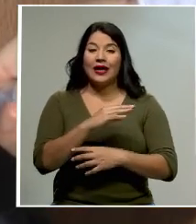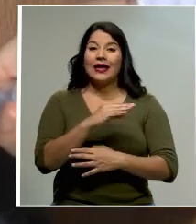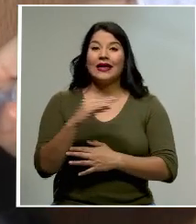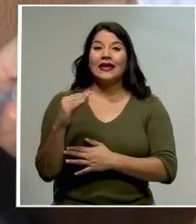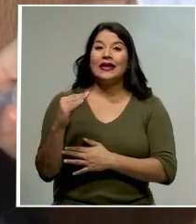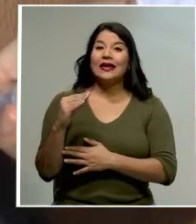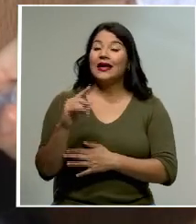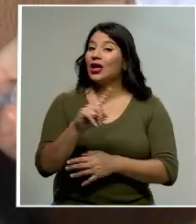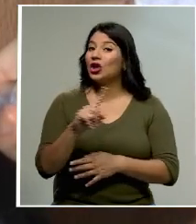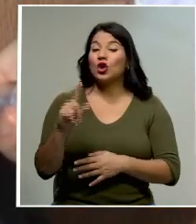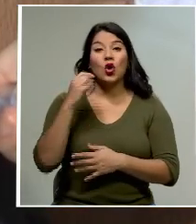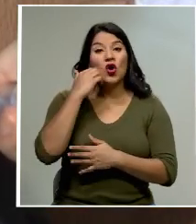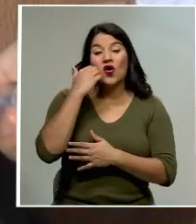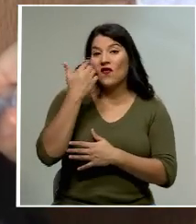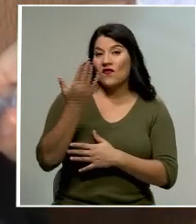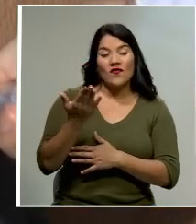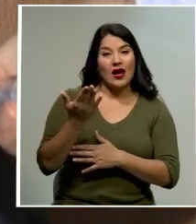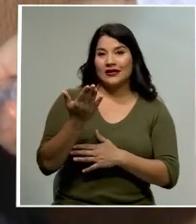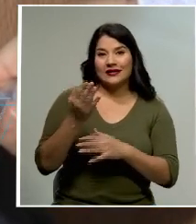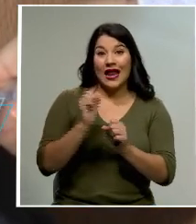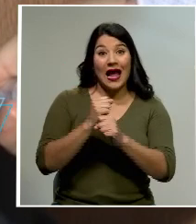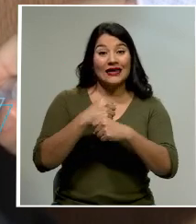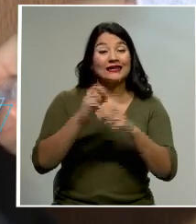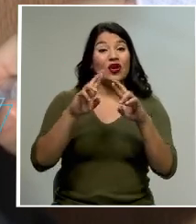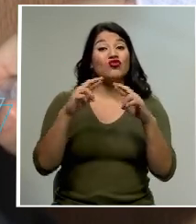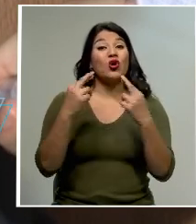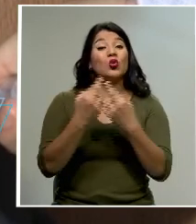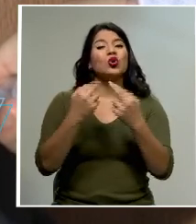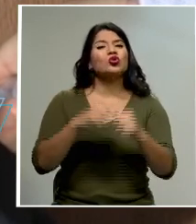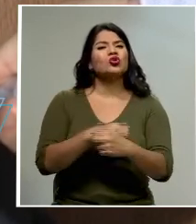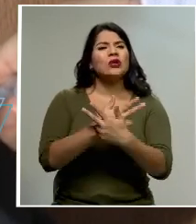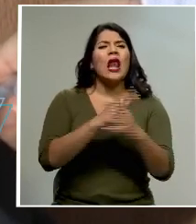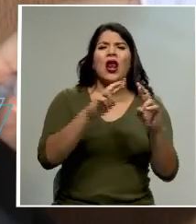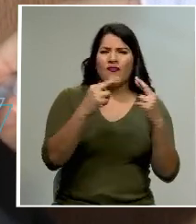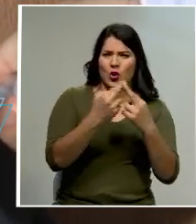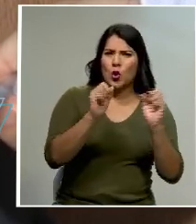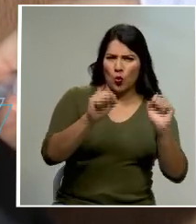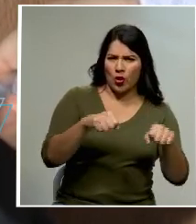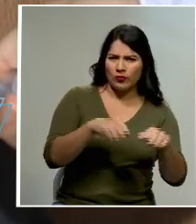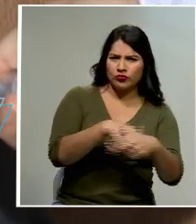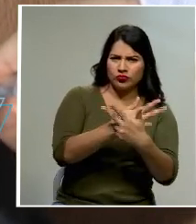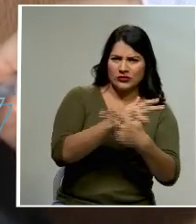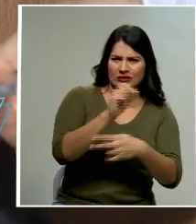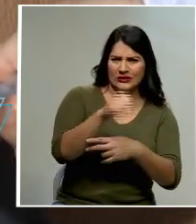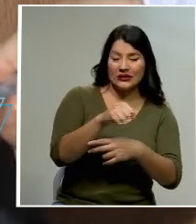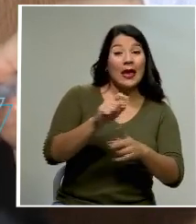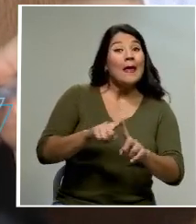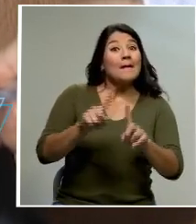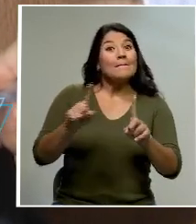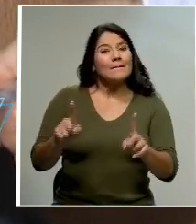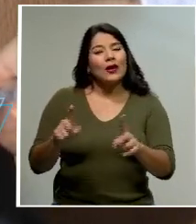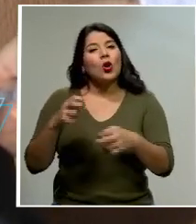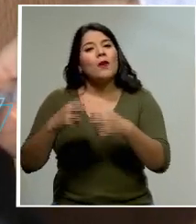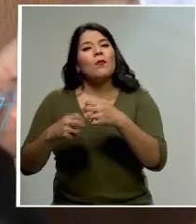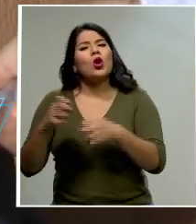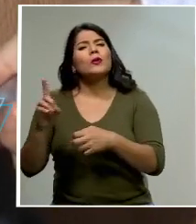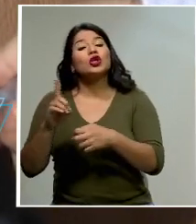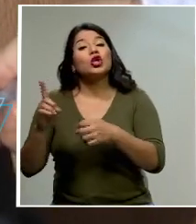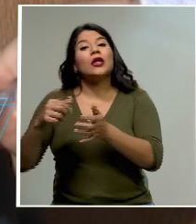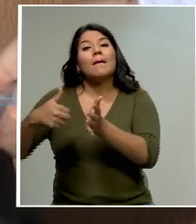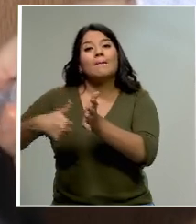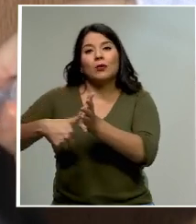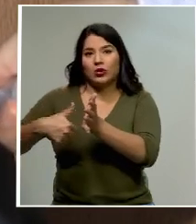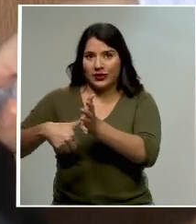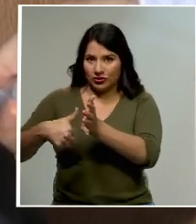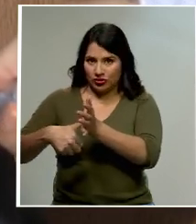y no es fácil echar en las sesiones virtuales, no la sesión en sí, sino la votación, que eso es una diferencia importante. Las